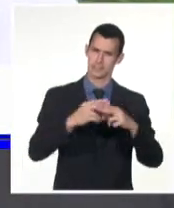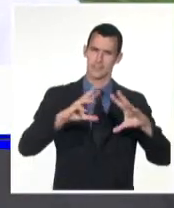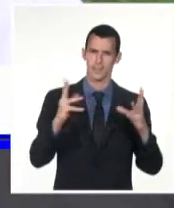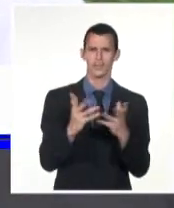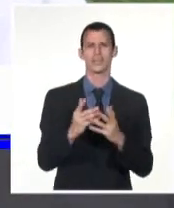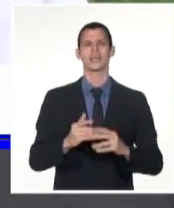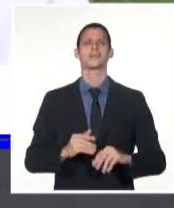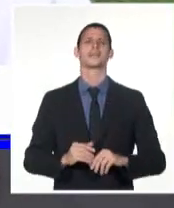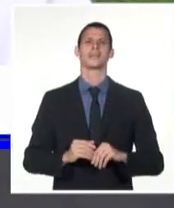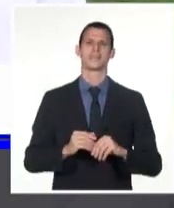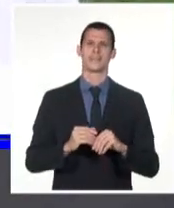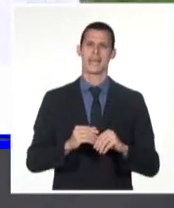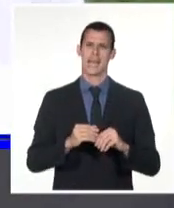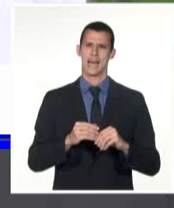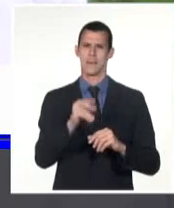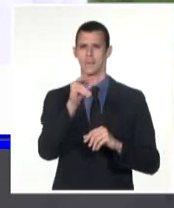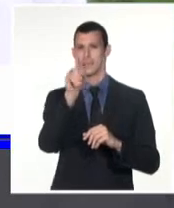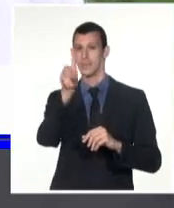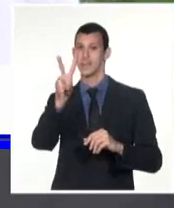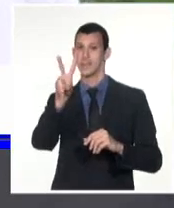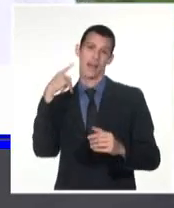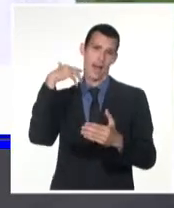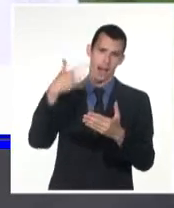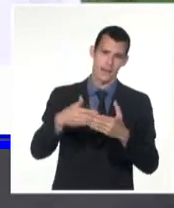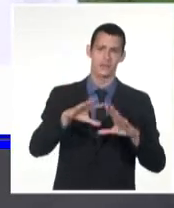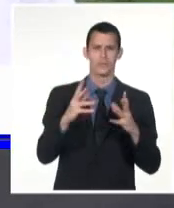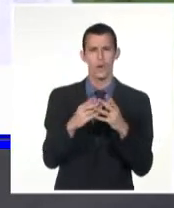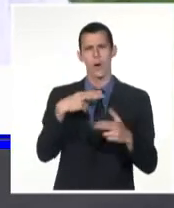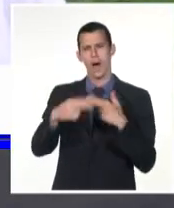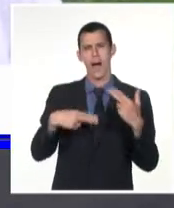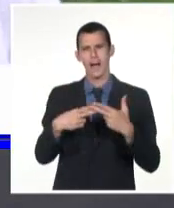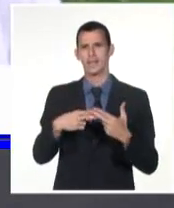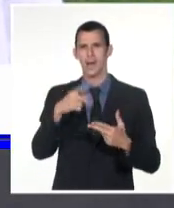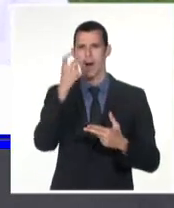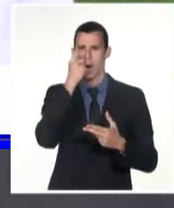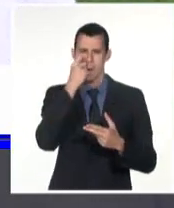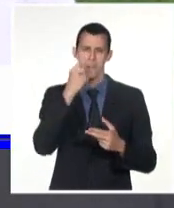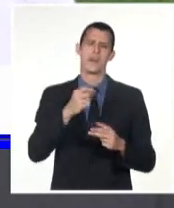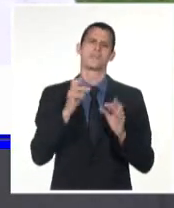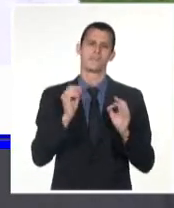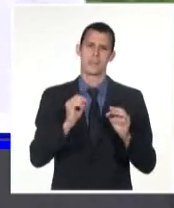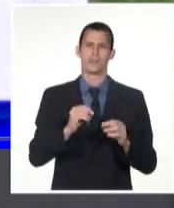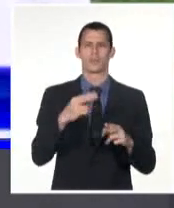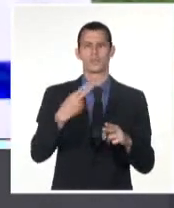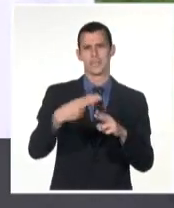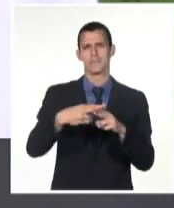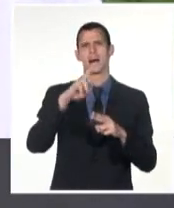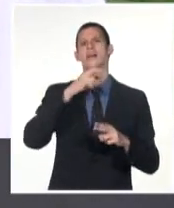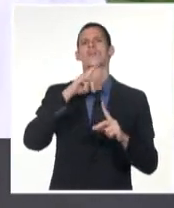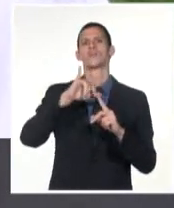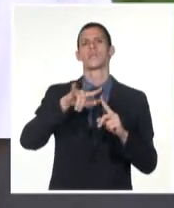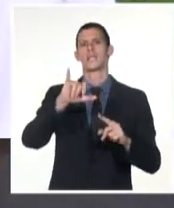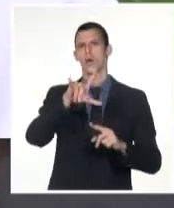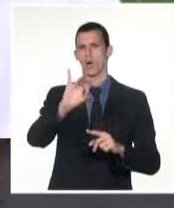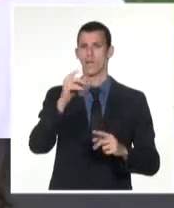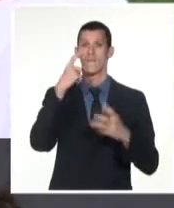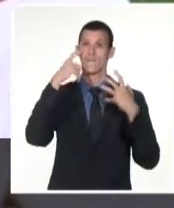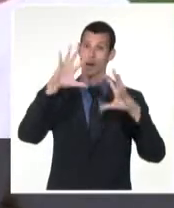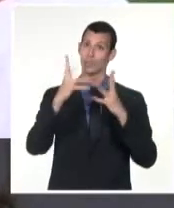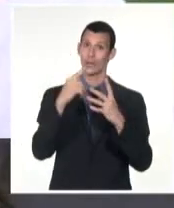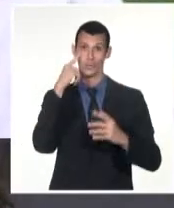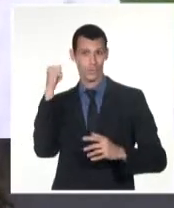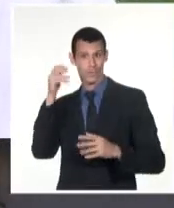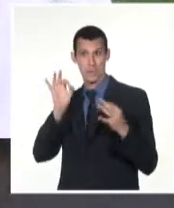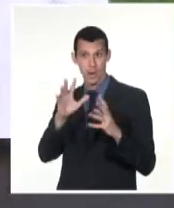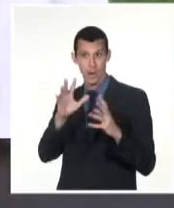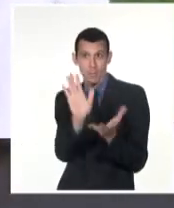está dedicada al 102 aniversario del natalicio de Reutilio Domínguez. También estará dedicada al